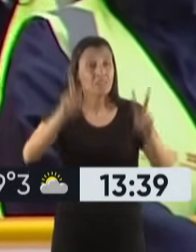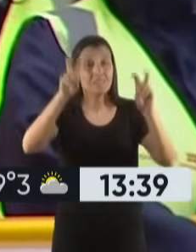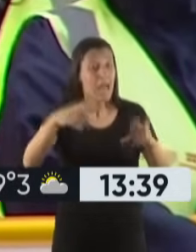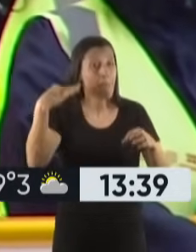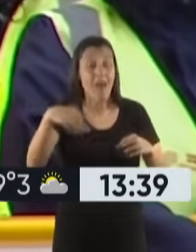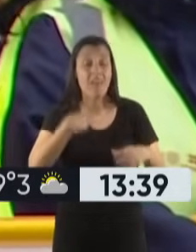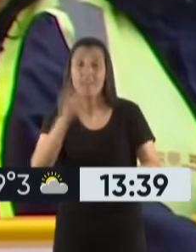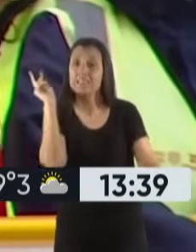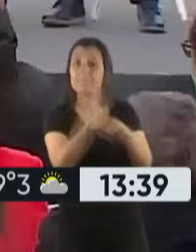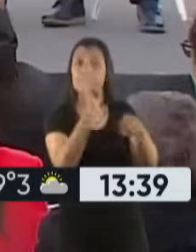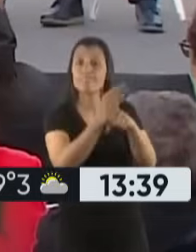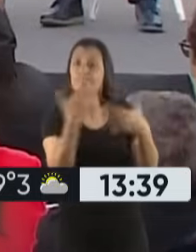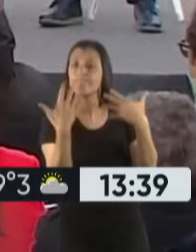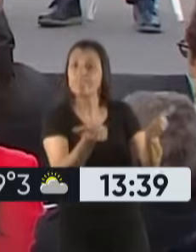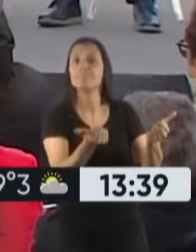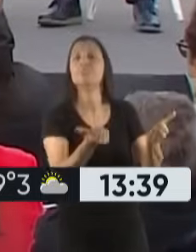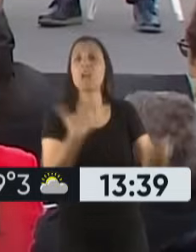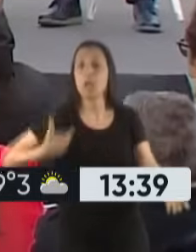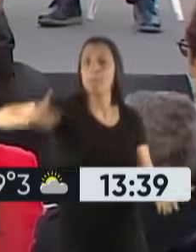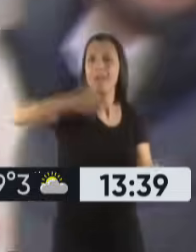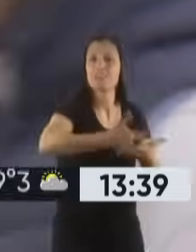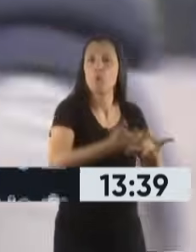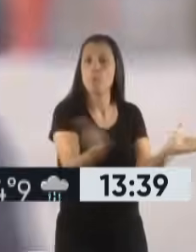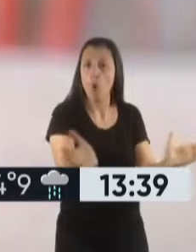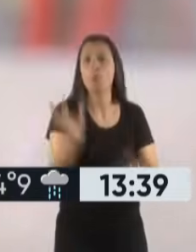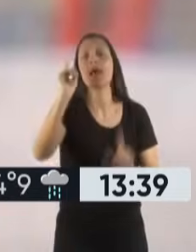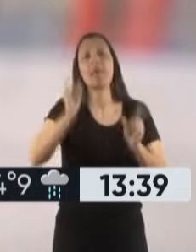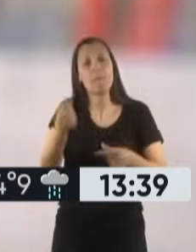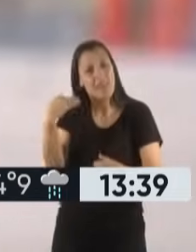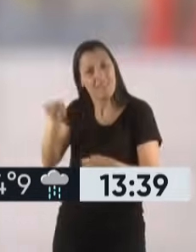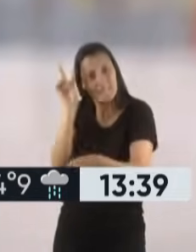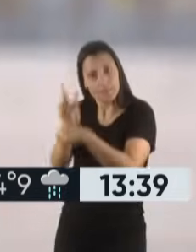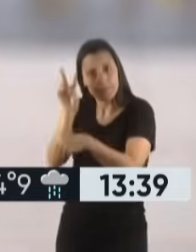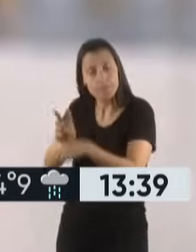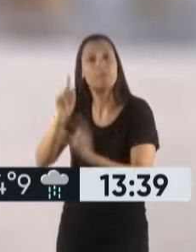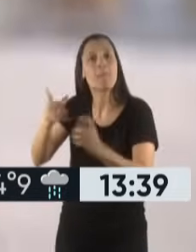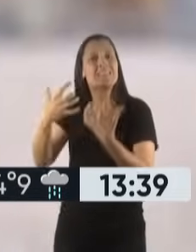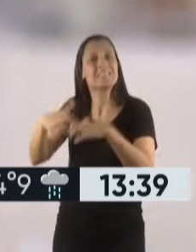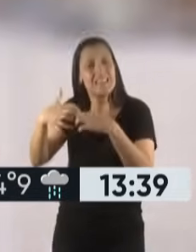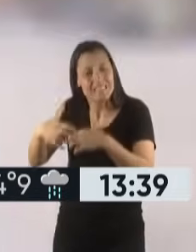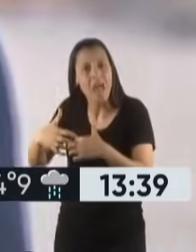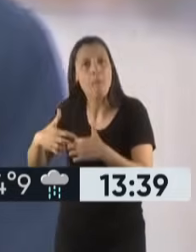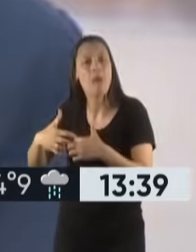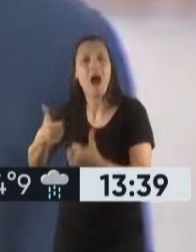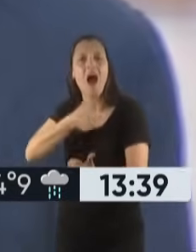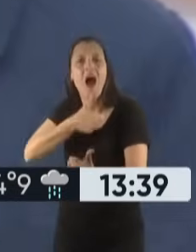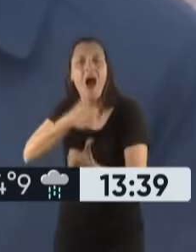inversión pública, la defensa del sistema sanitario